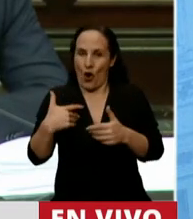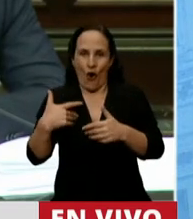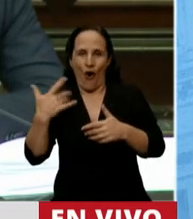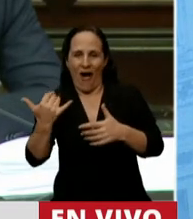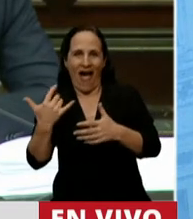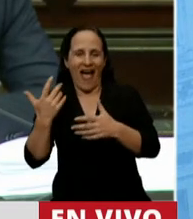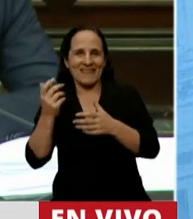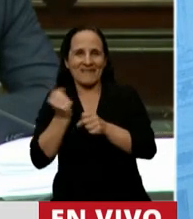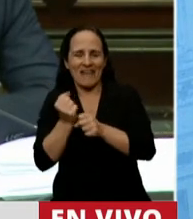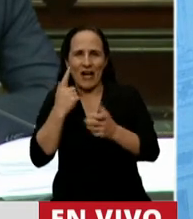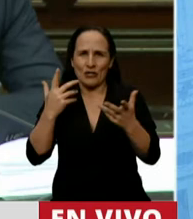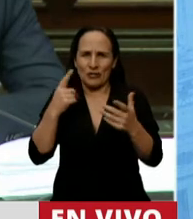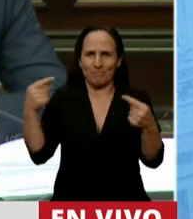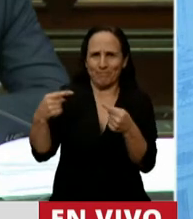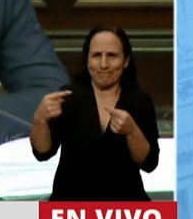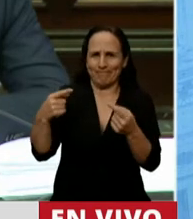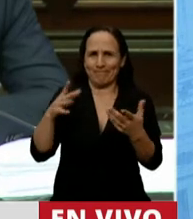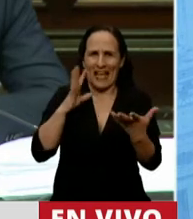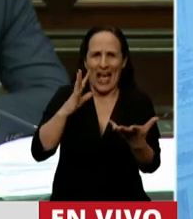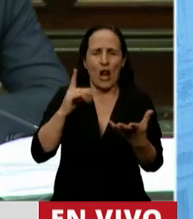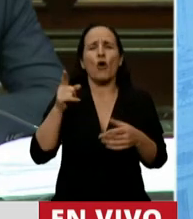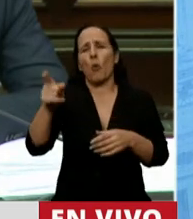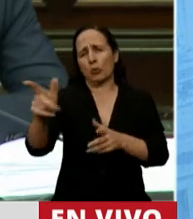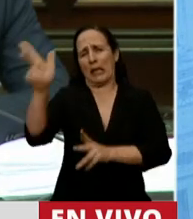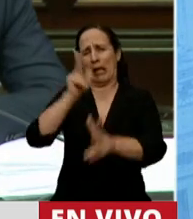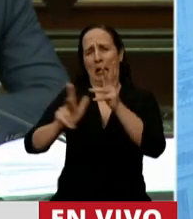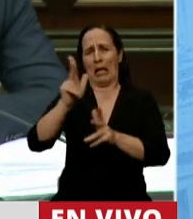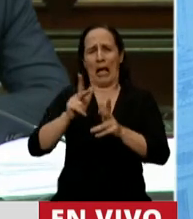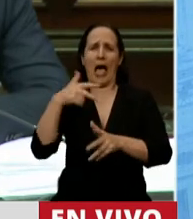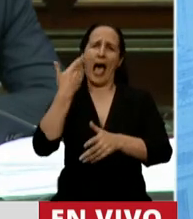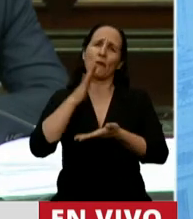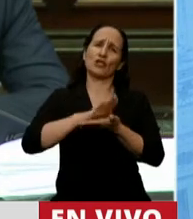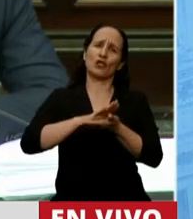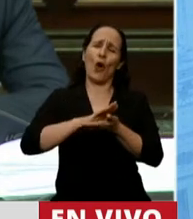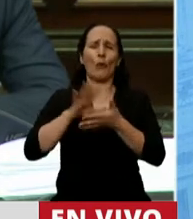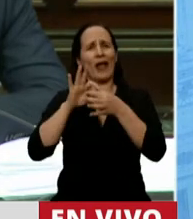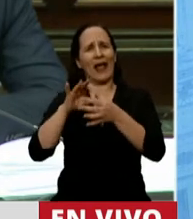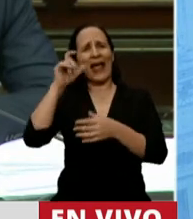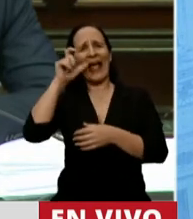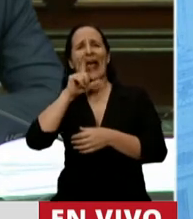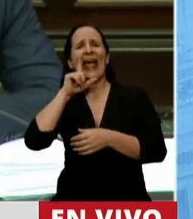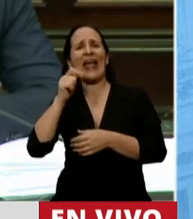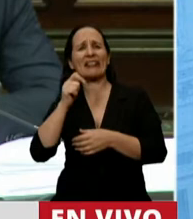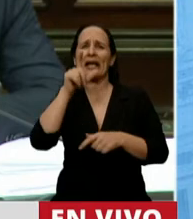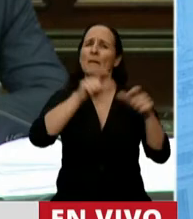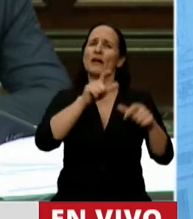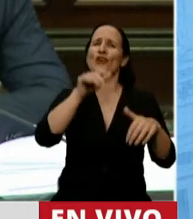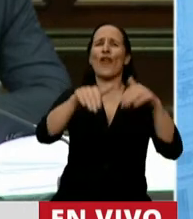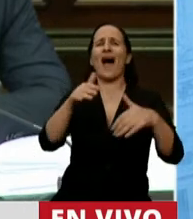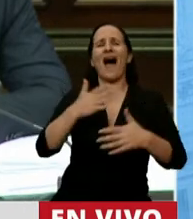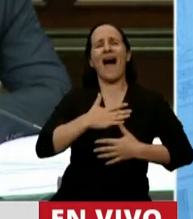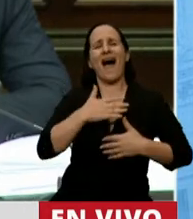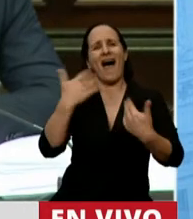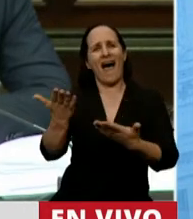podrá contestarme haciendo un discurso épico que dejará contento a su núcleo duro o a su electorado con casos